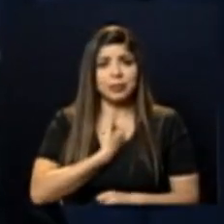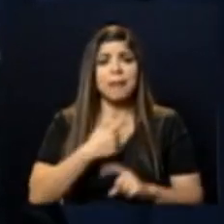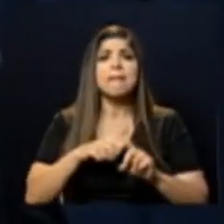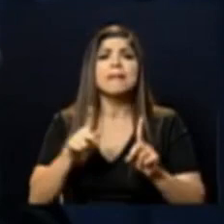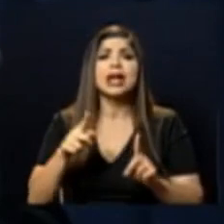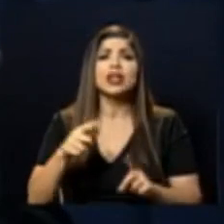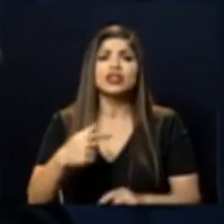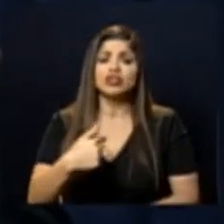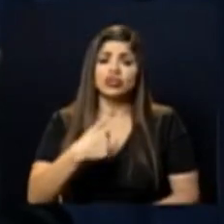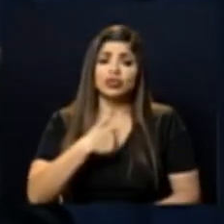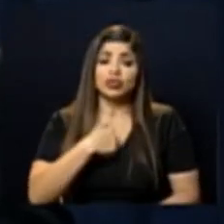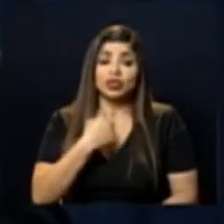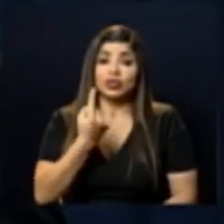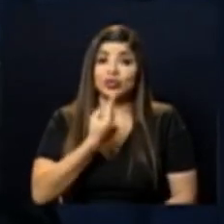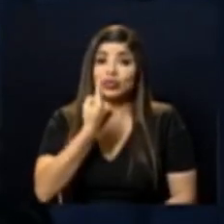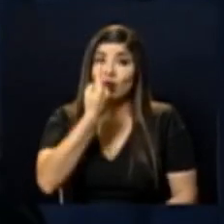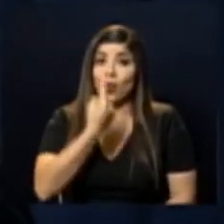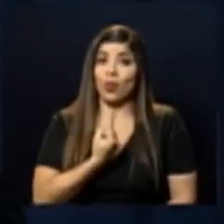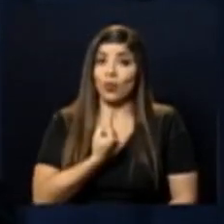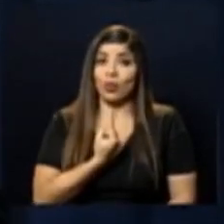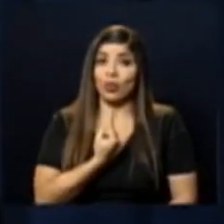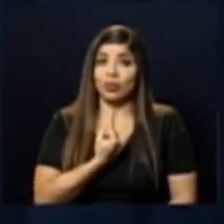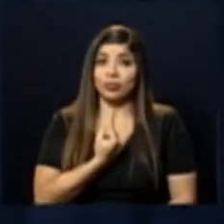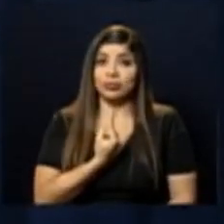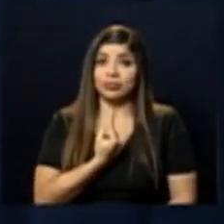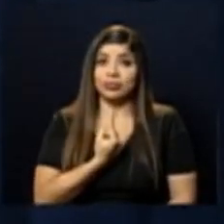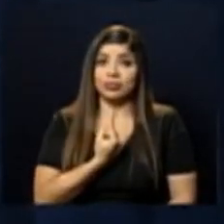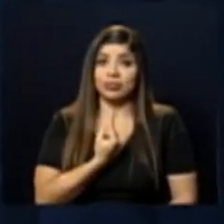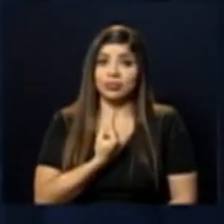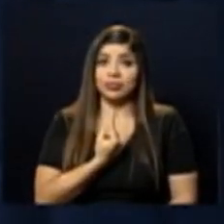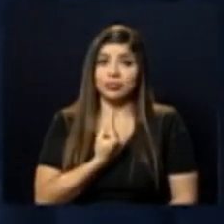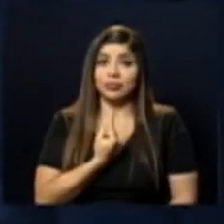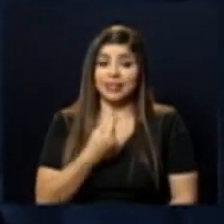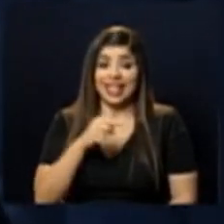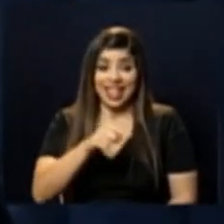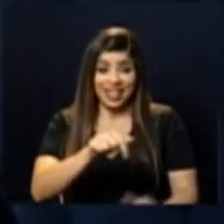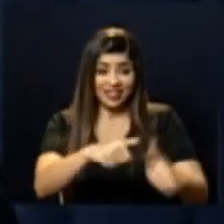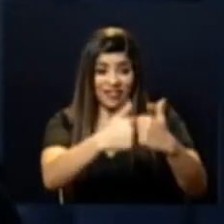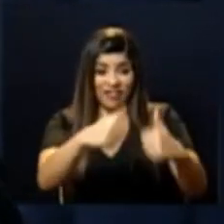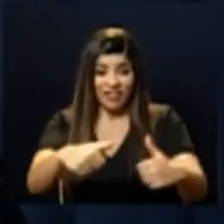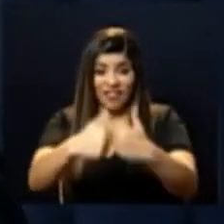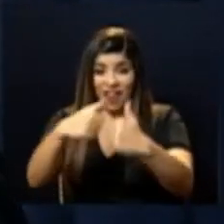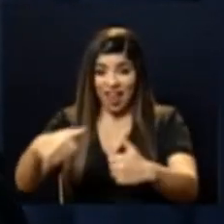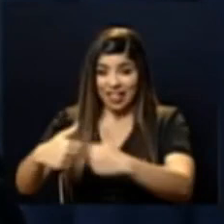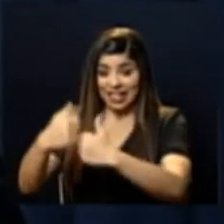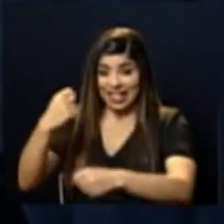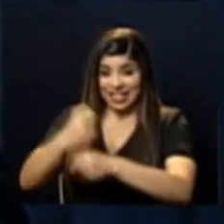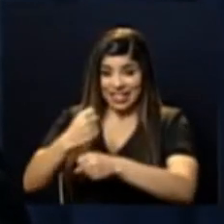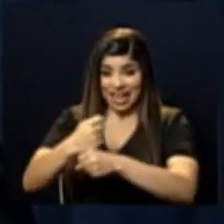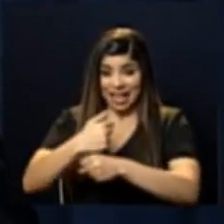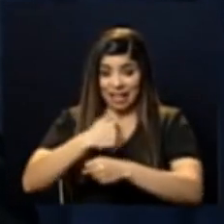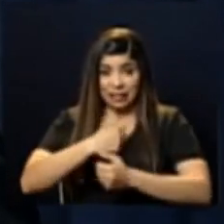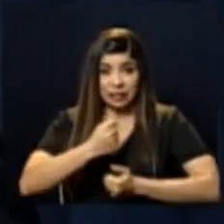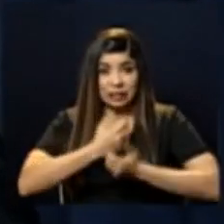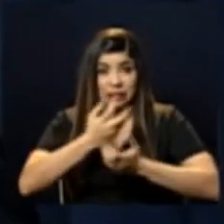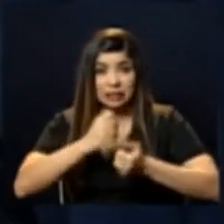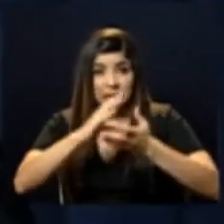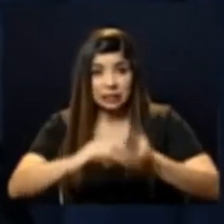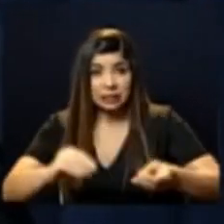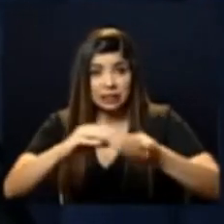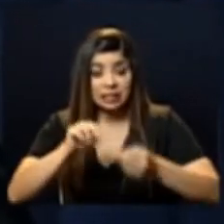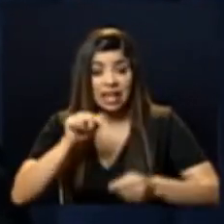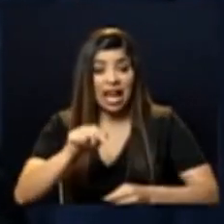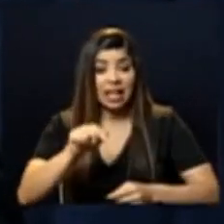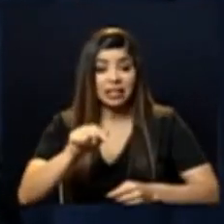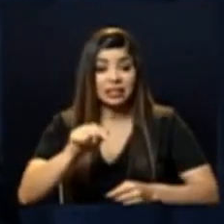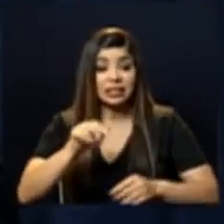pero yo soy solo uno. Y estos desafíos y esta tarea que les comparto nos